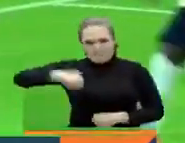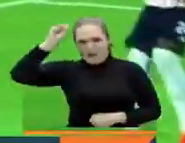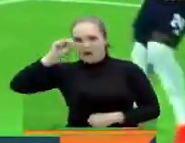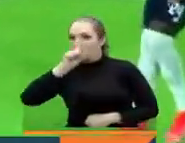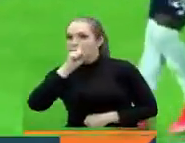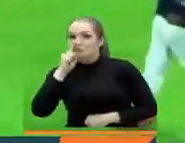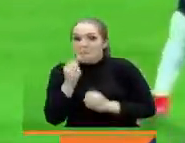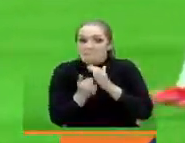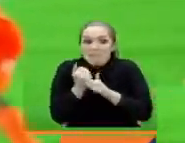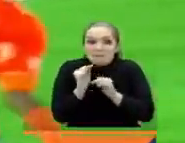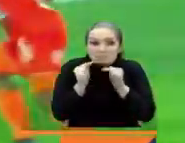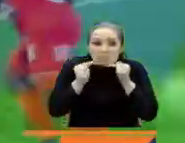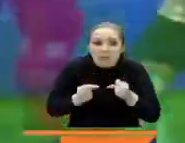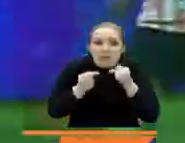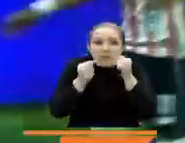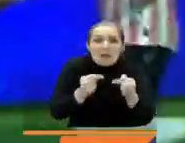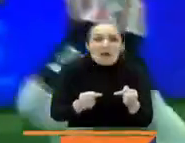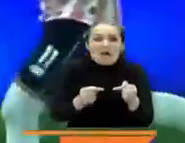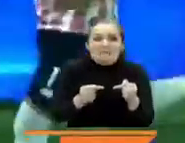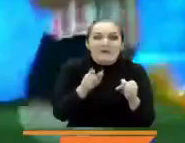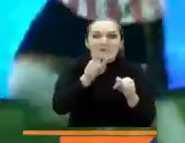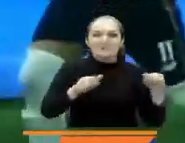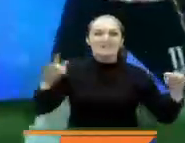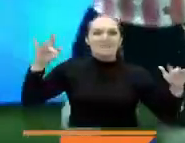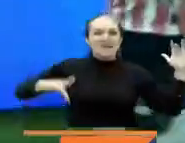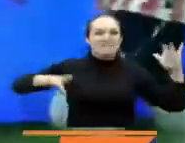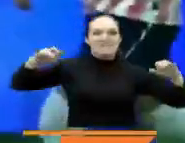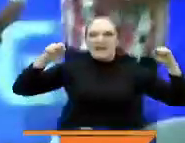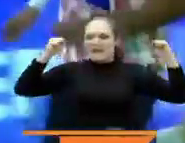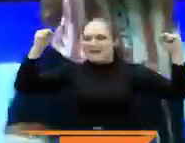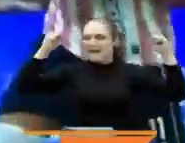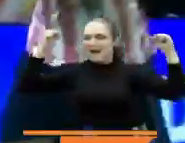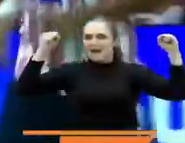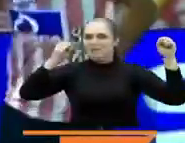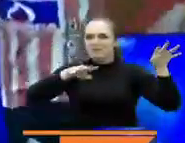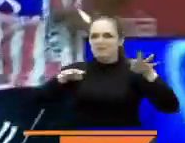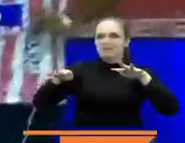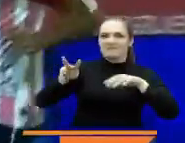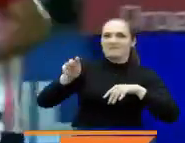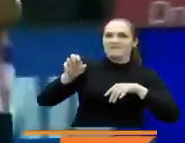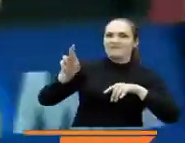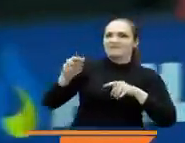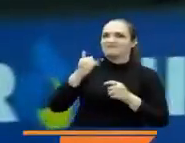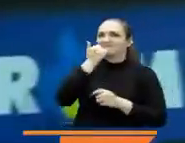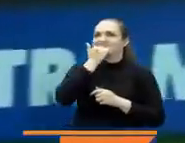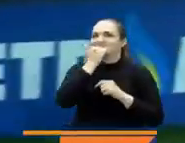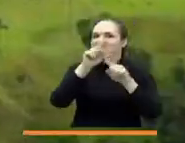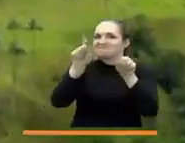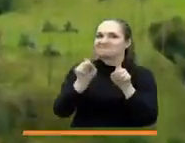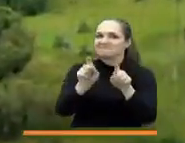apenas comienza, ya llega el público y está llena de polémicas.